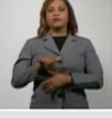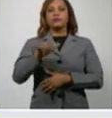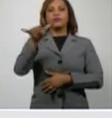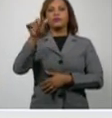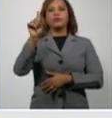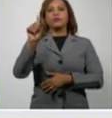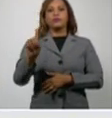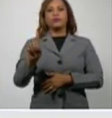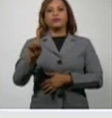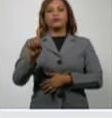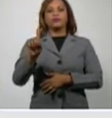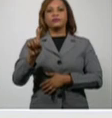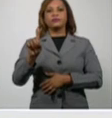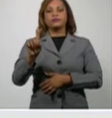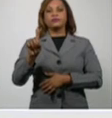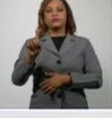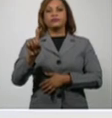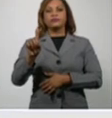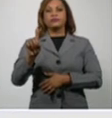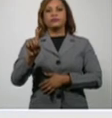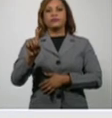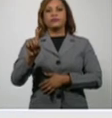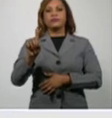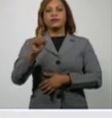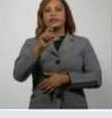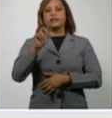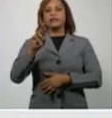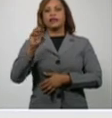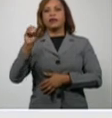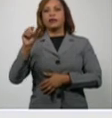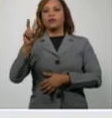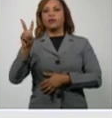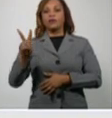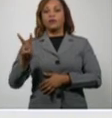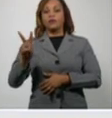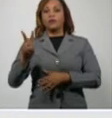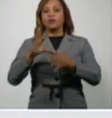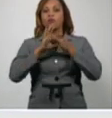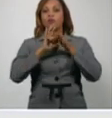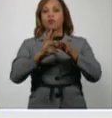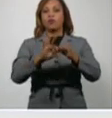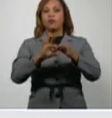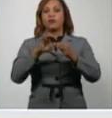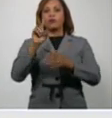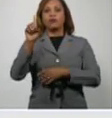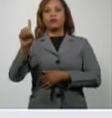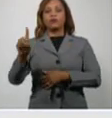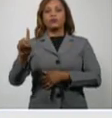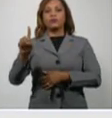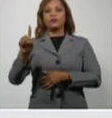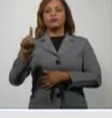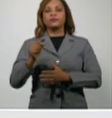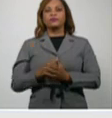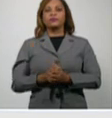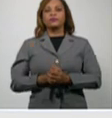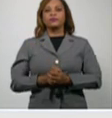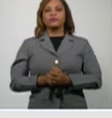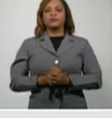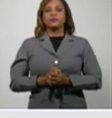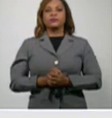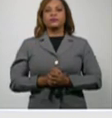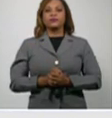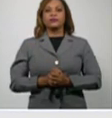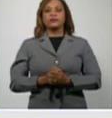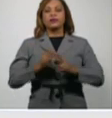1, de Cerro 2, de Guanabacoa 1, de Habana